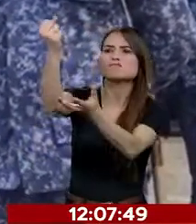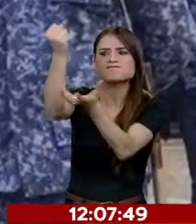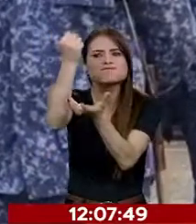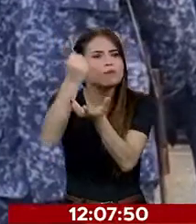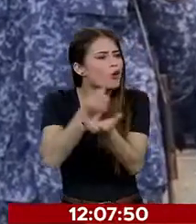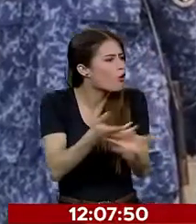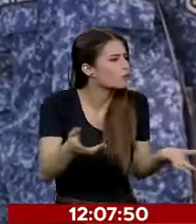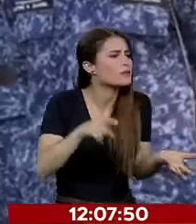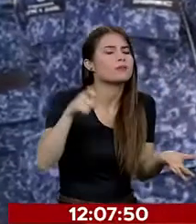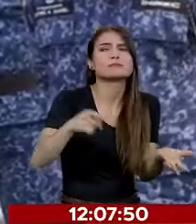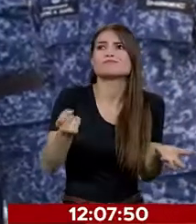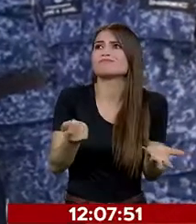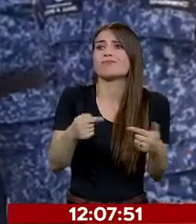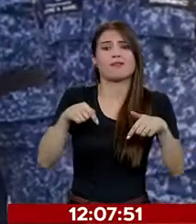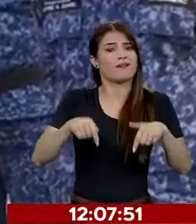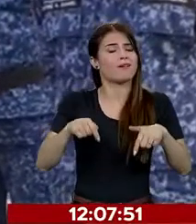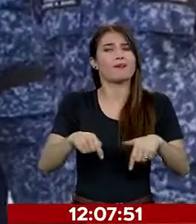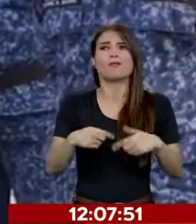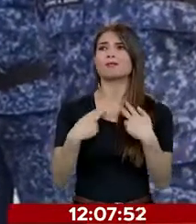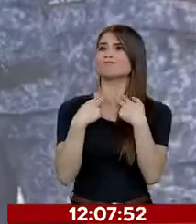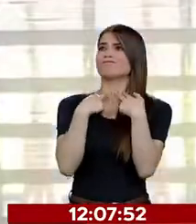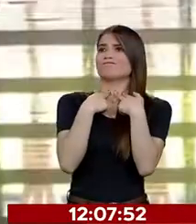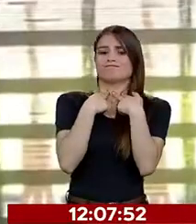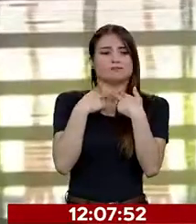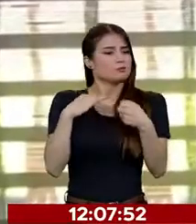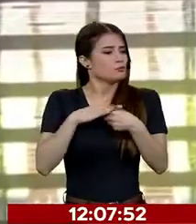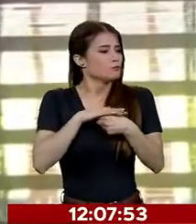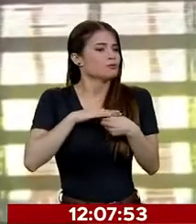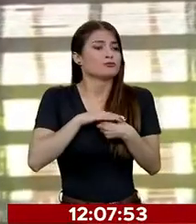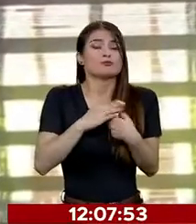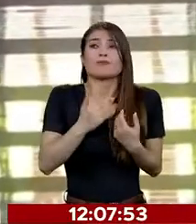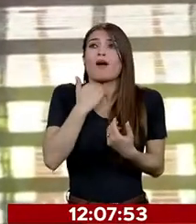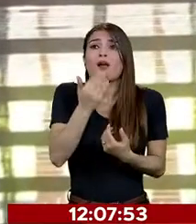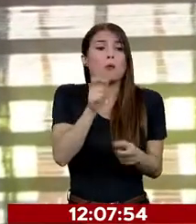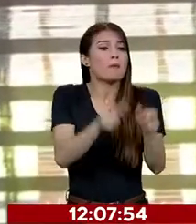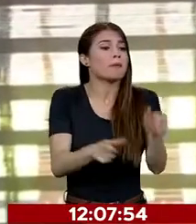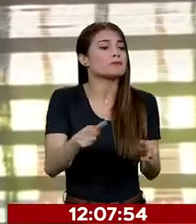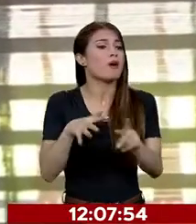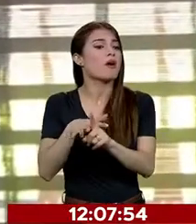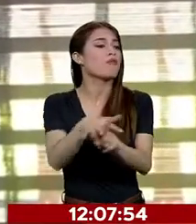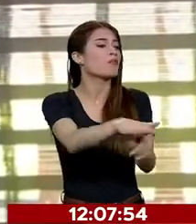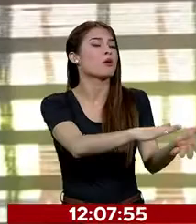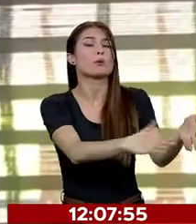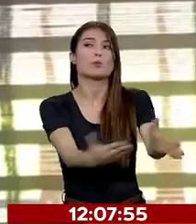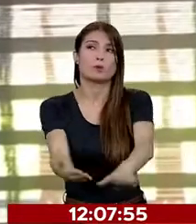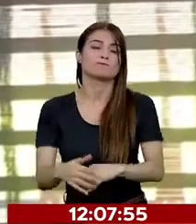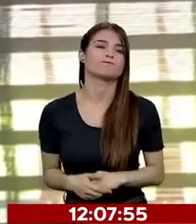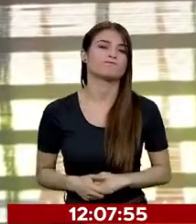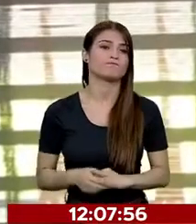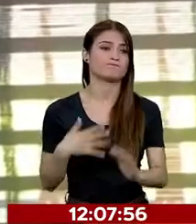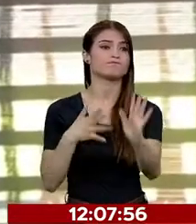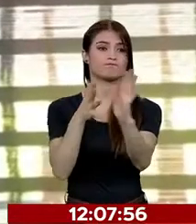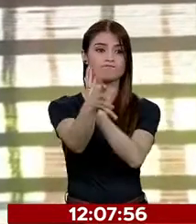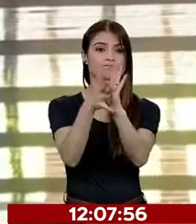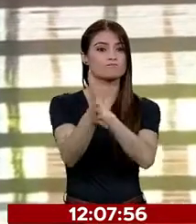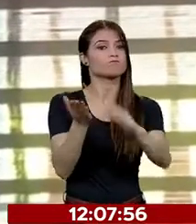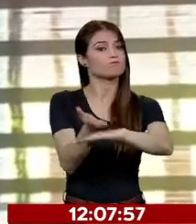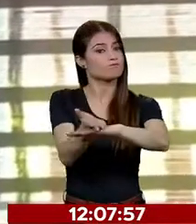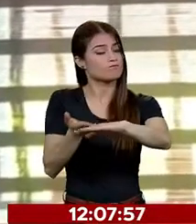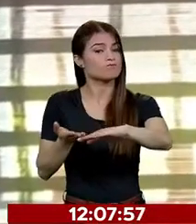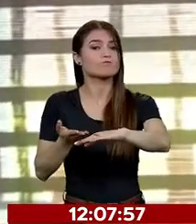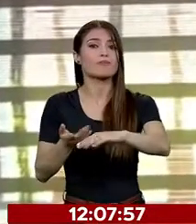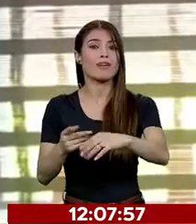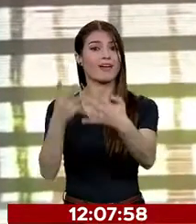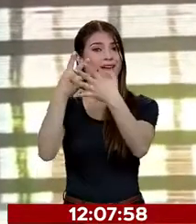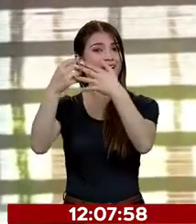establecimiento enfrente a una crisis que puede cobrar muchas vidas. Solicitamos en la ciudad de Bogotá a la cárcel distrital que asuma sus sindicados